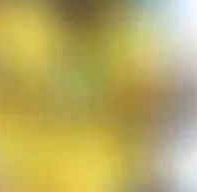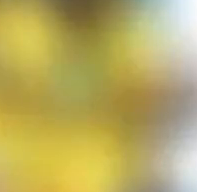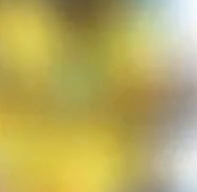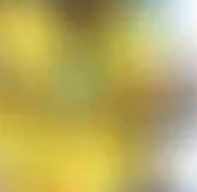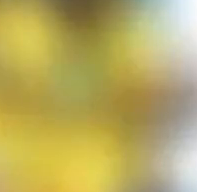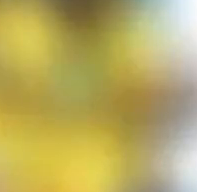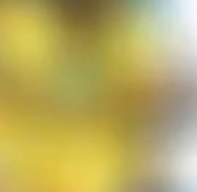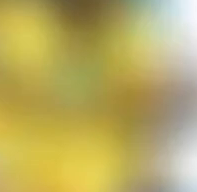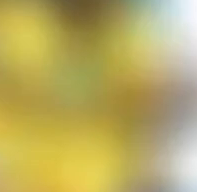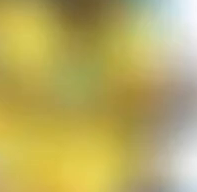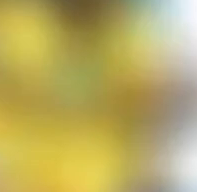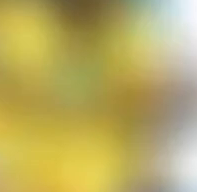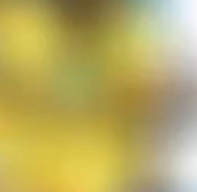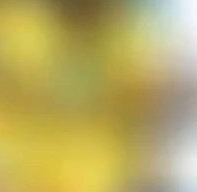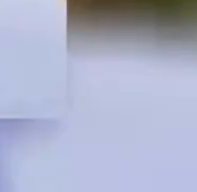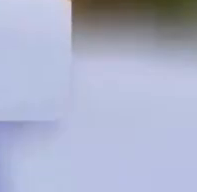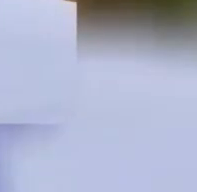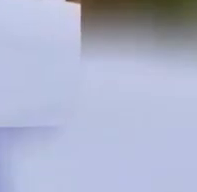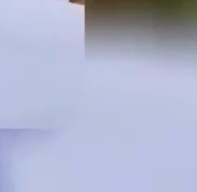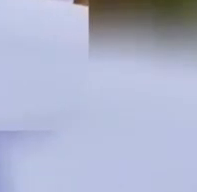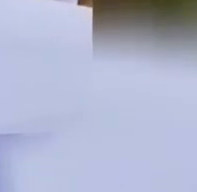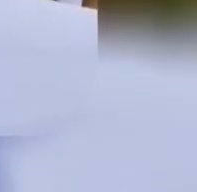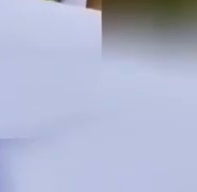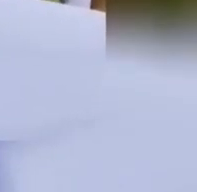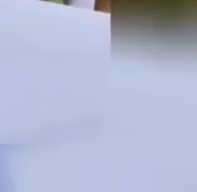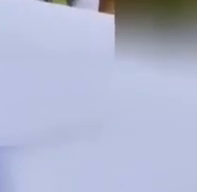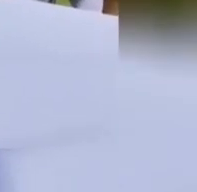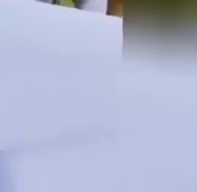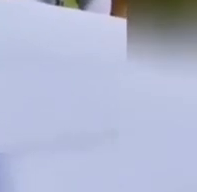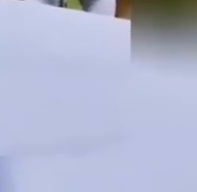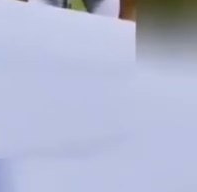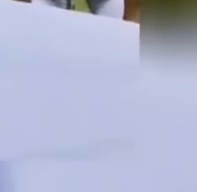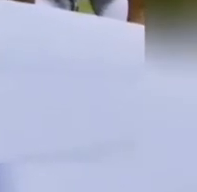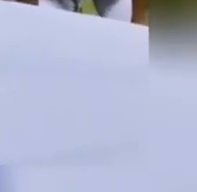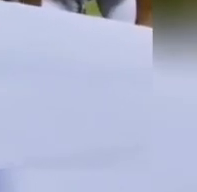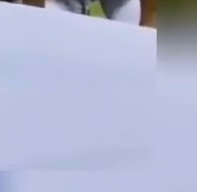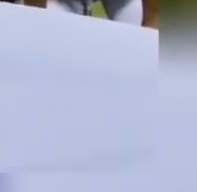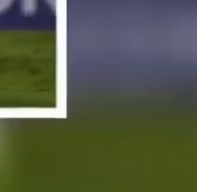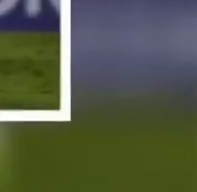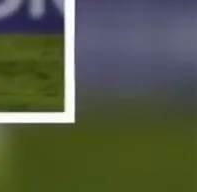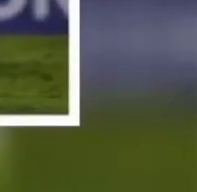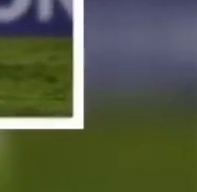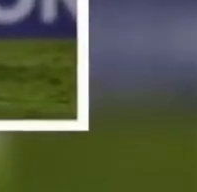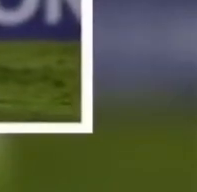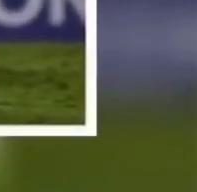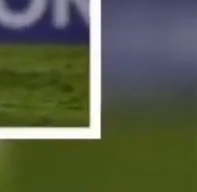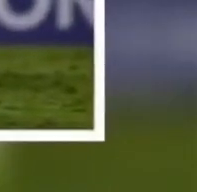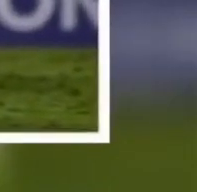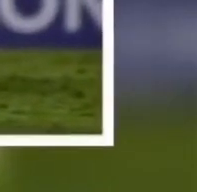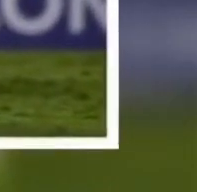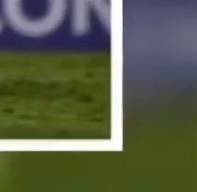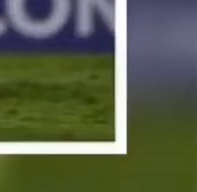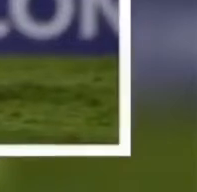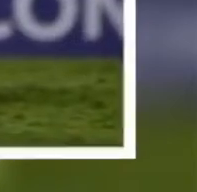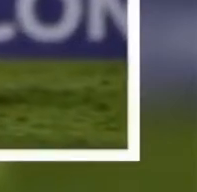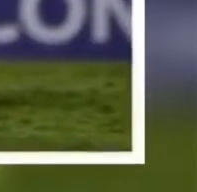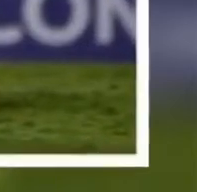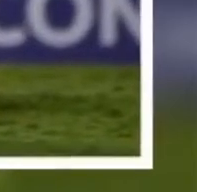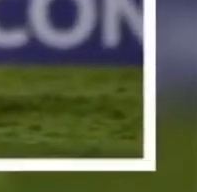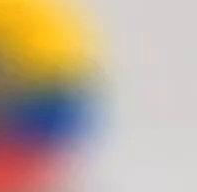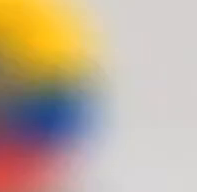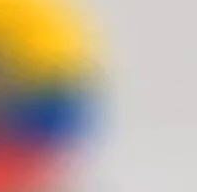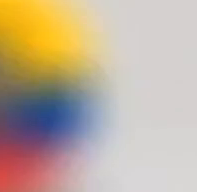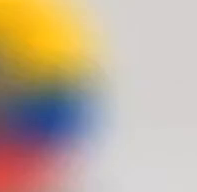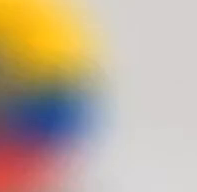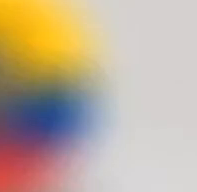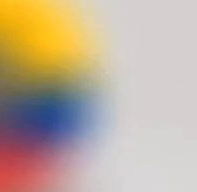República Dominicana. Gratísima es la noticia que nos entrega la Selección Colombia Sub-17 Fémina. No sin antes recordarle